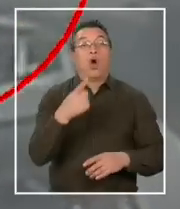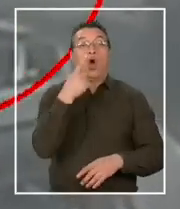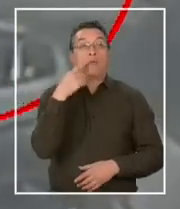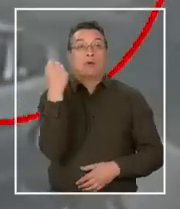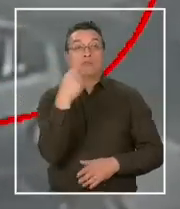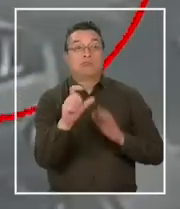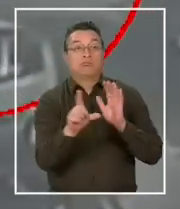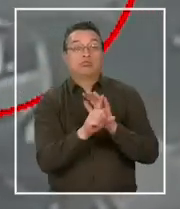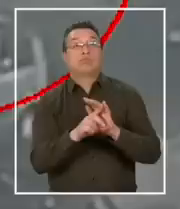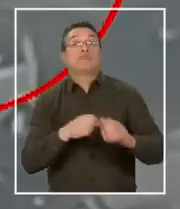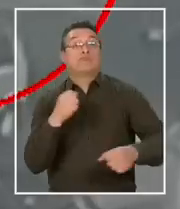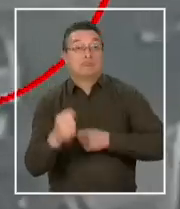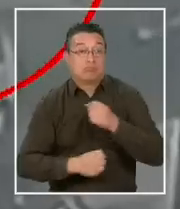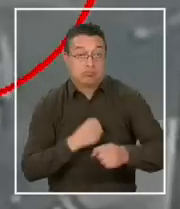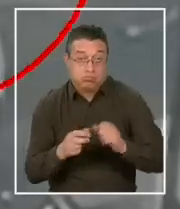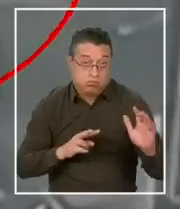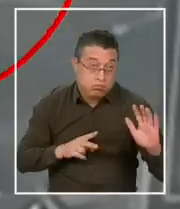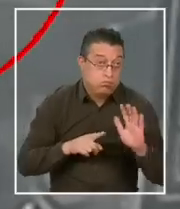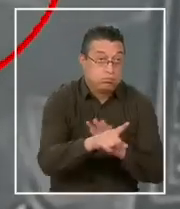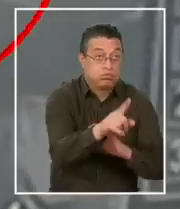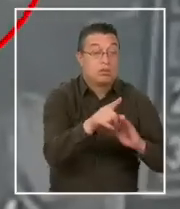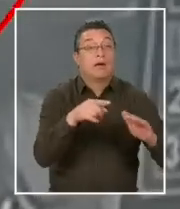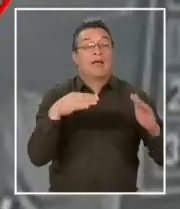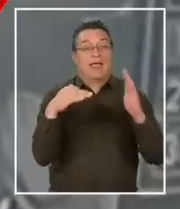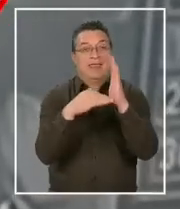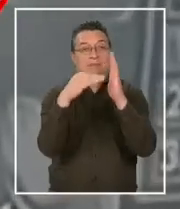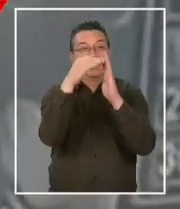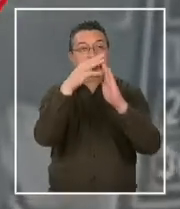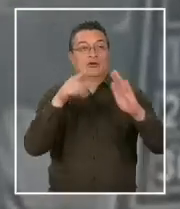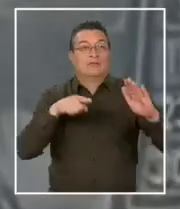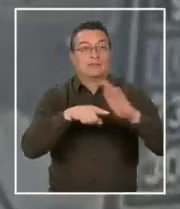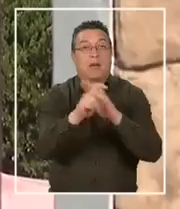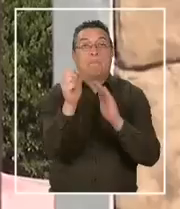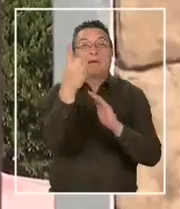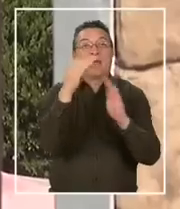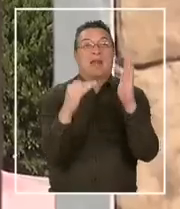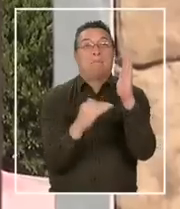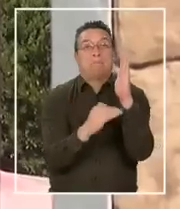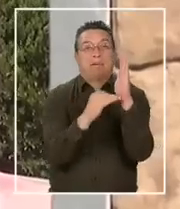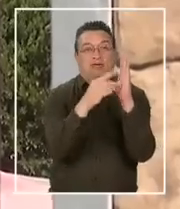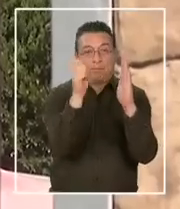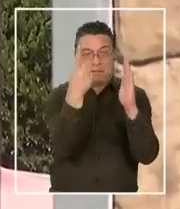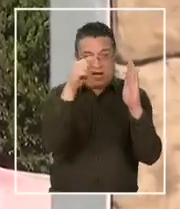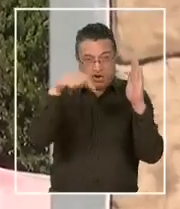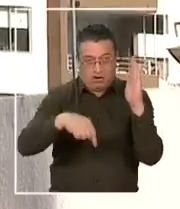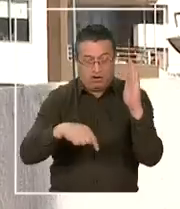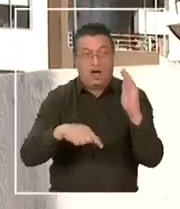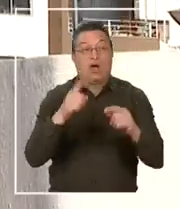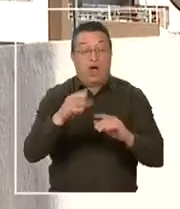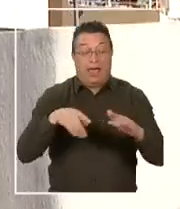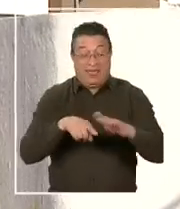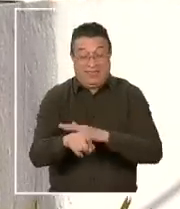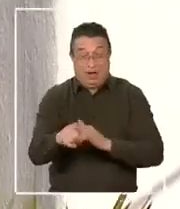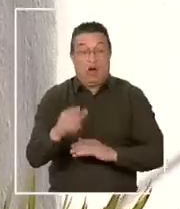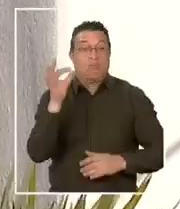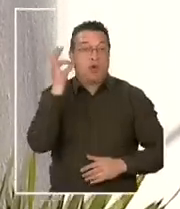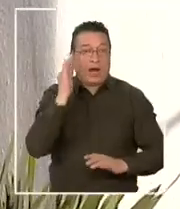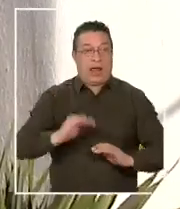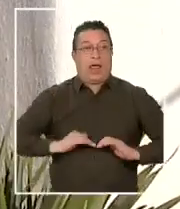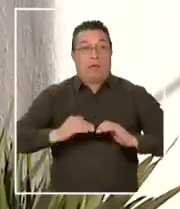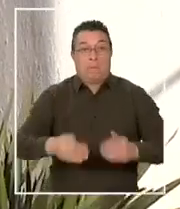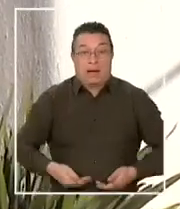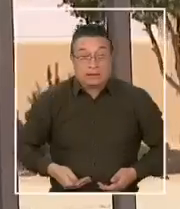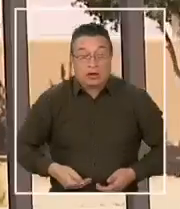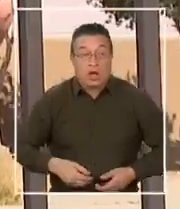el delincuente, que comienza a correr hasta el interior de un departamento de primer piso. Adentro se encontraba una mujer embarazada, la cual se